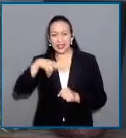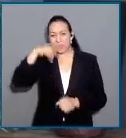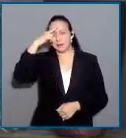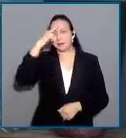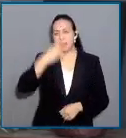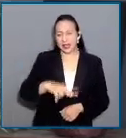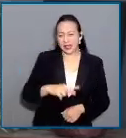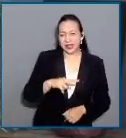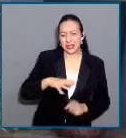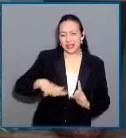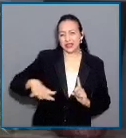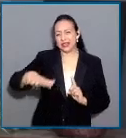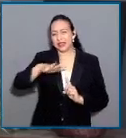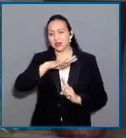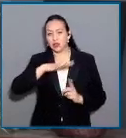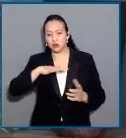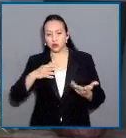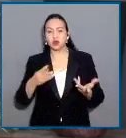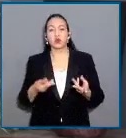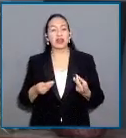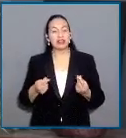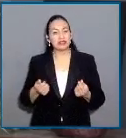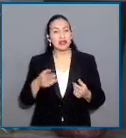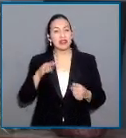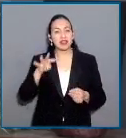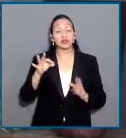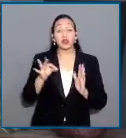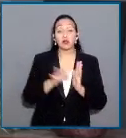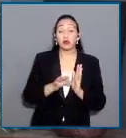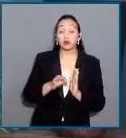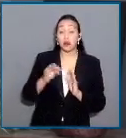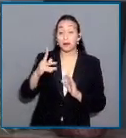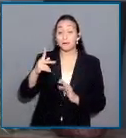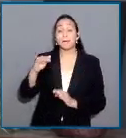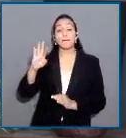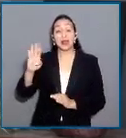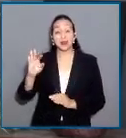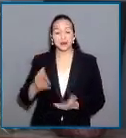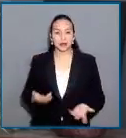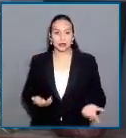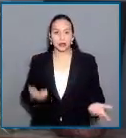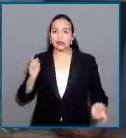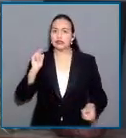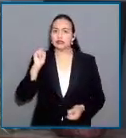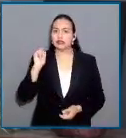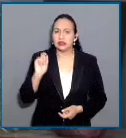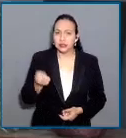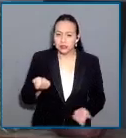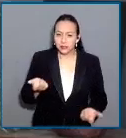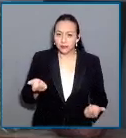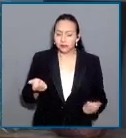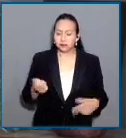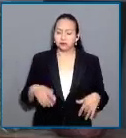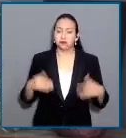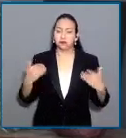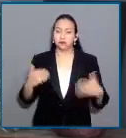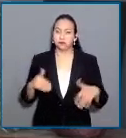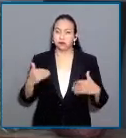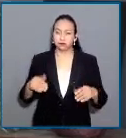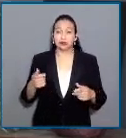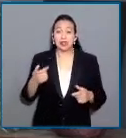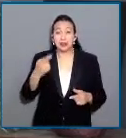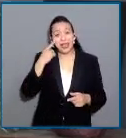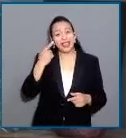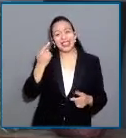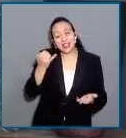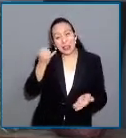e indirectos alcanza 19 puntos del PIB. Esto es prácticamente toda la recaudación tributaria